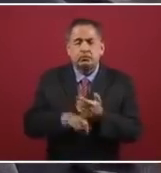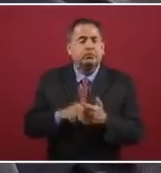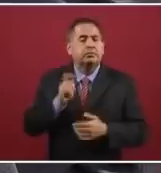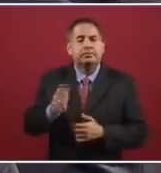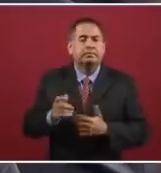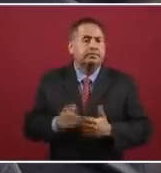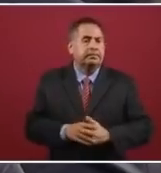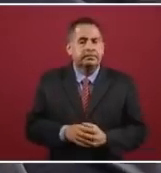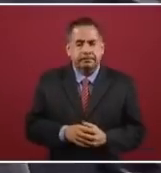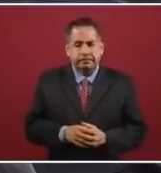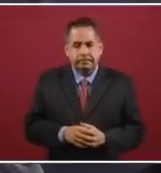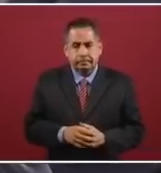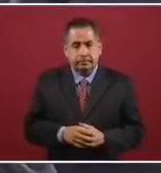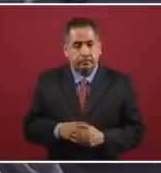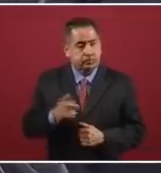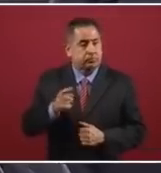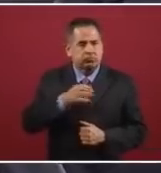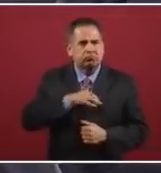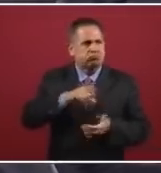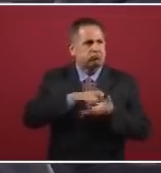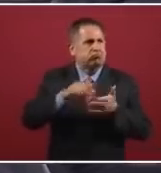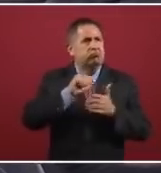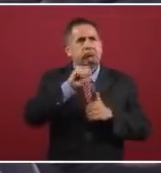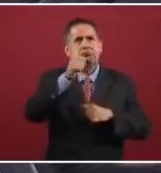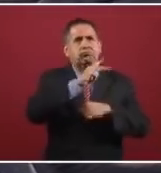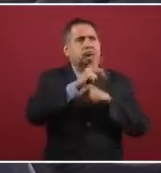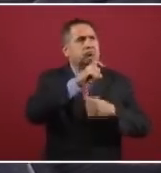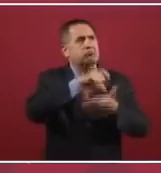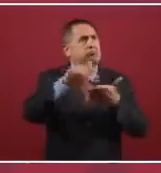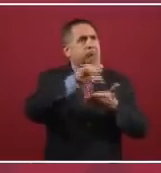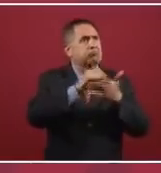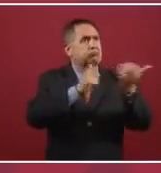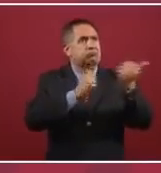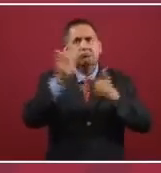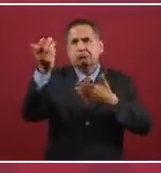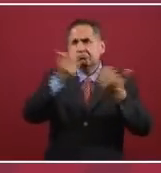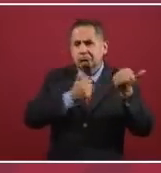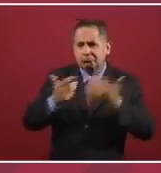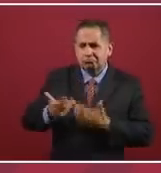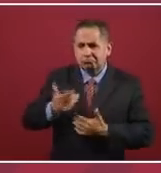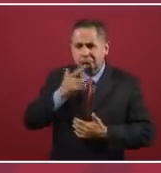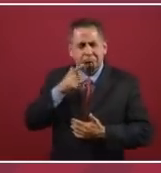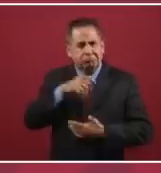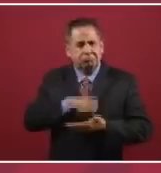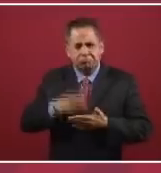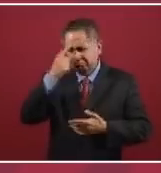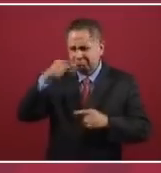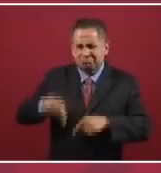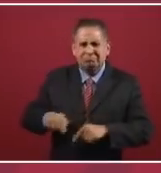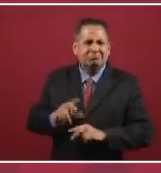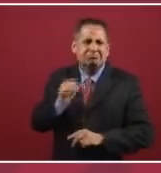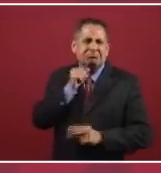que podíamos comprar todo en el extranjero, que para qué